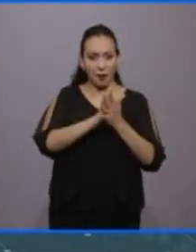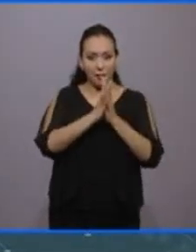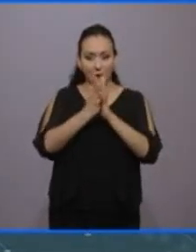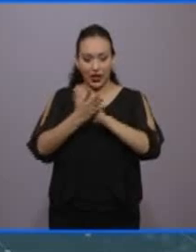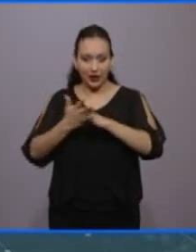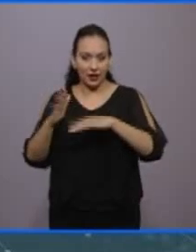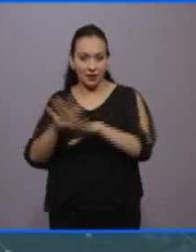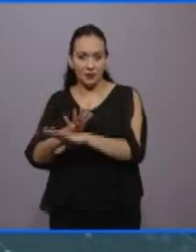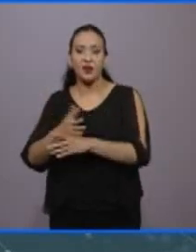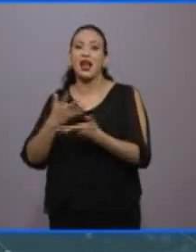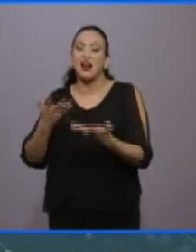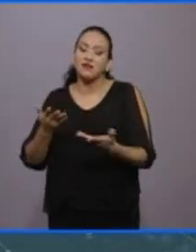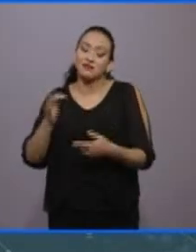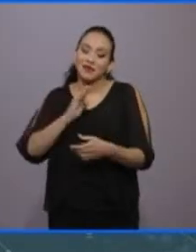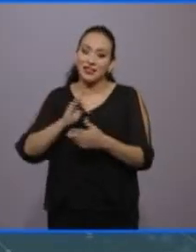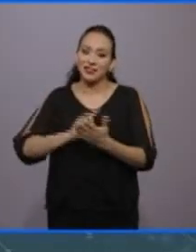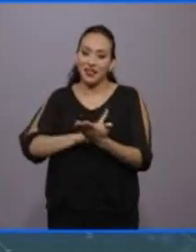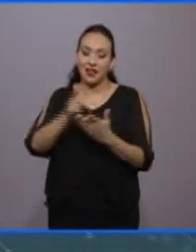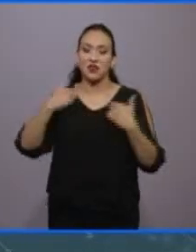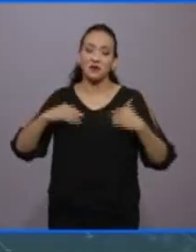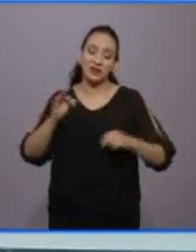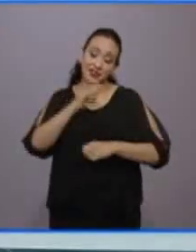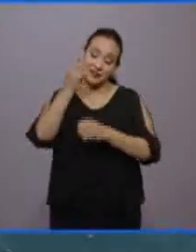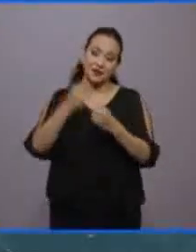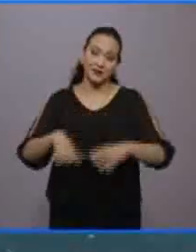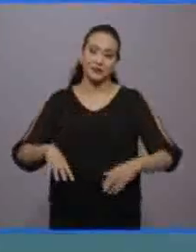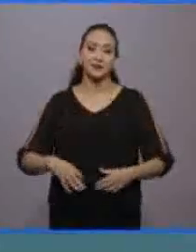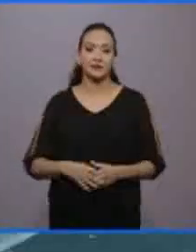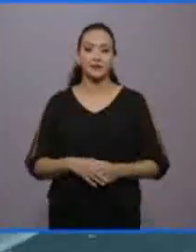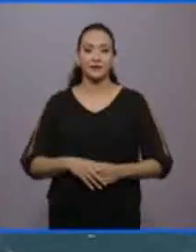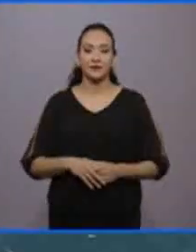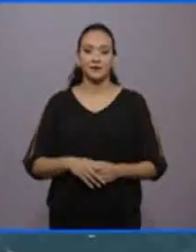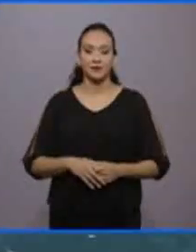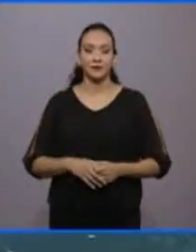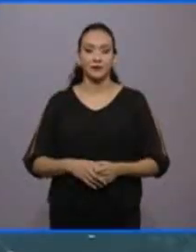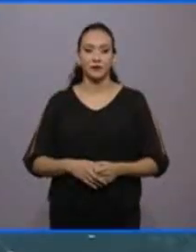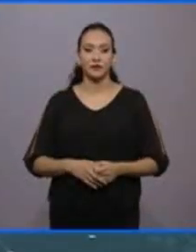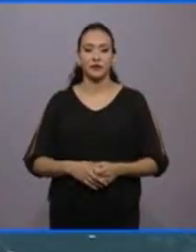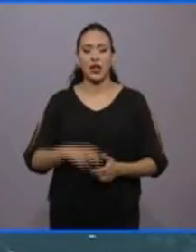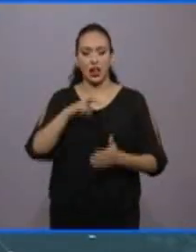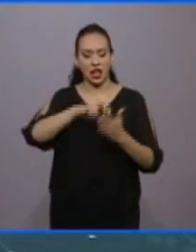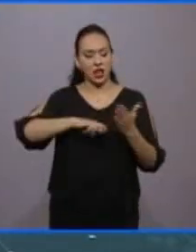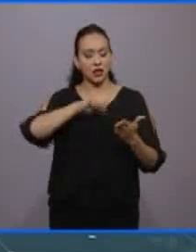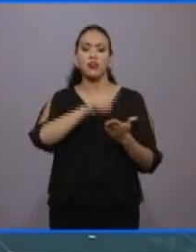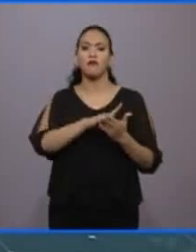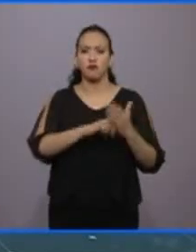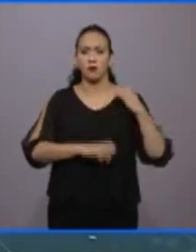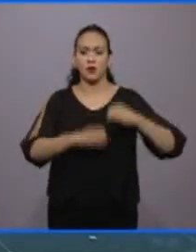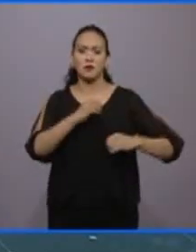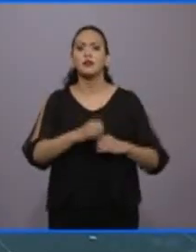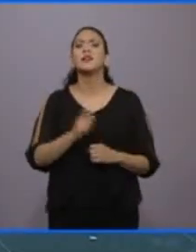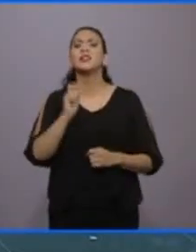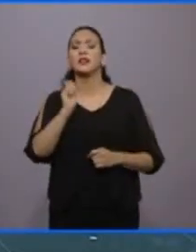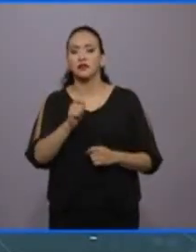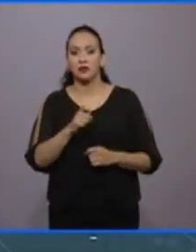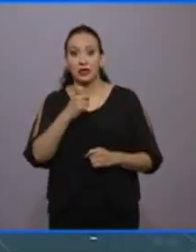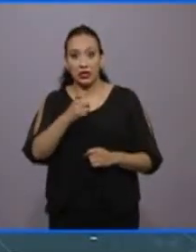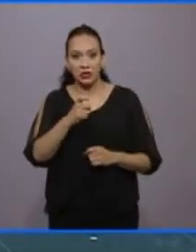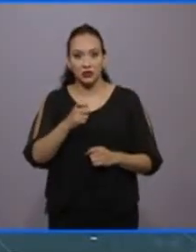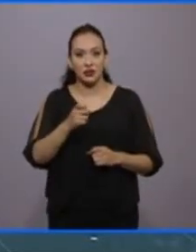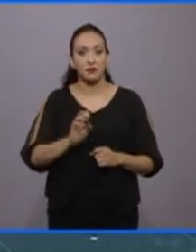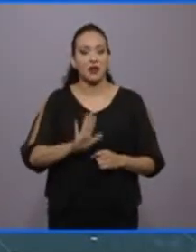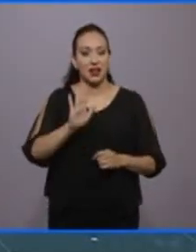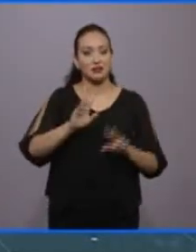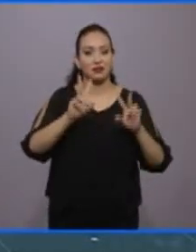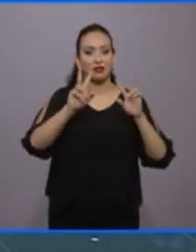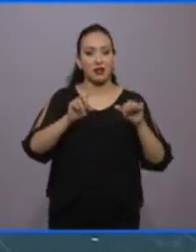precedentes valiosos protectores de derechos humanos. La reforma al Poder Judicial representa un grave retroceso en